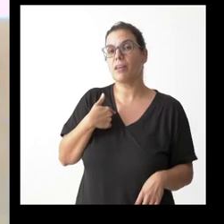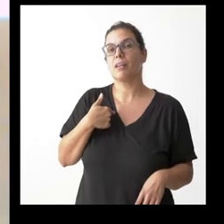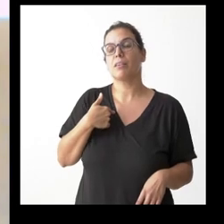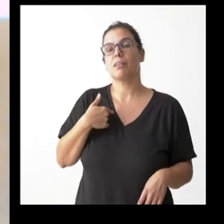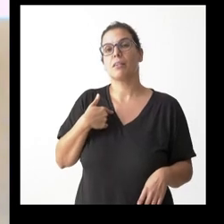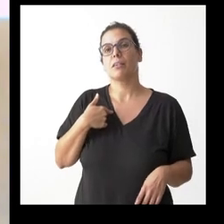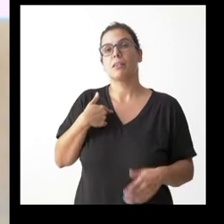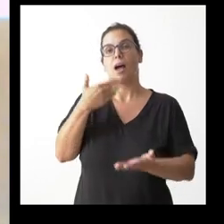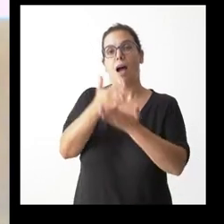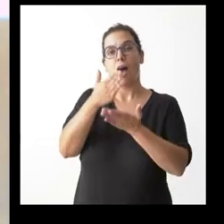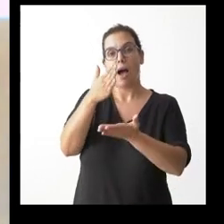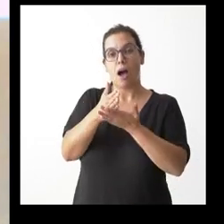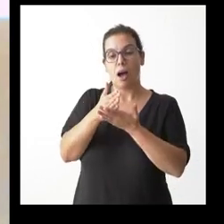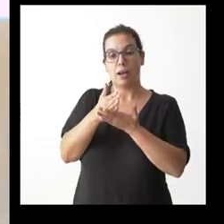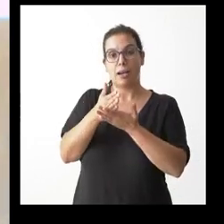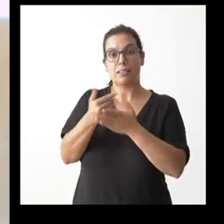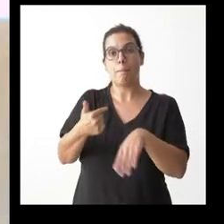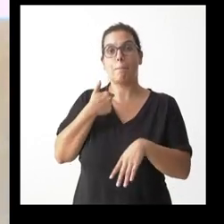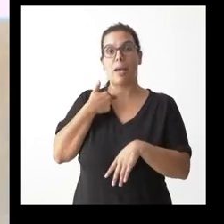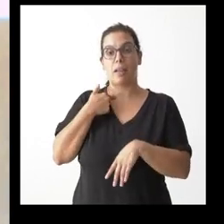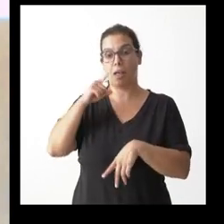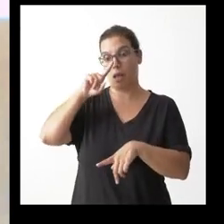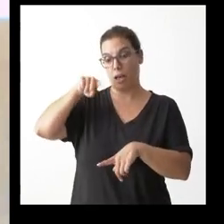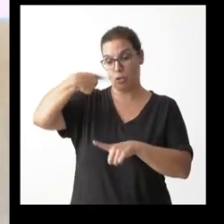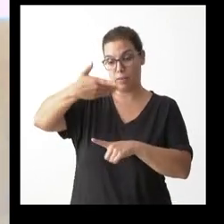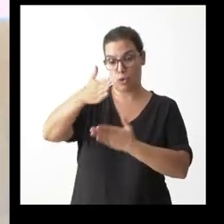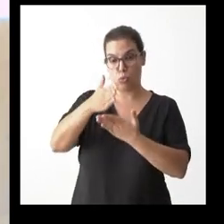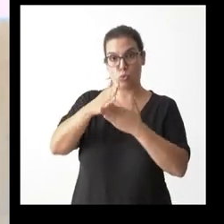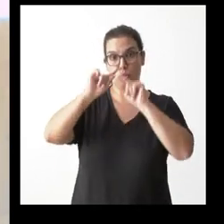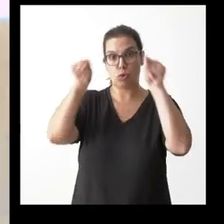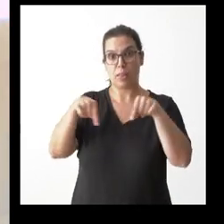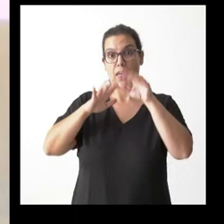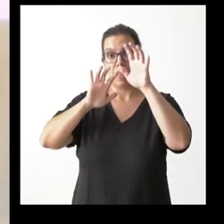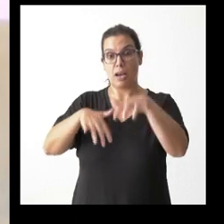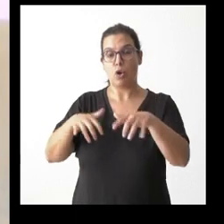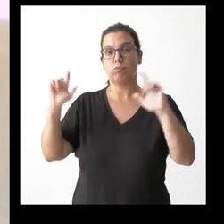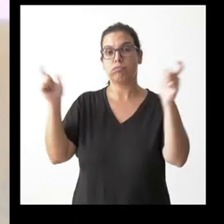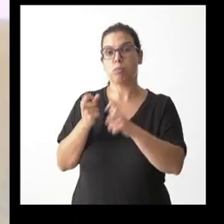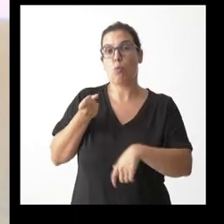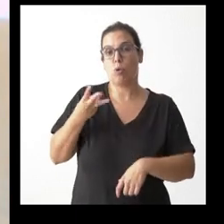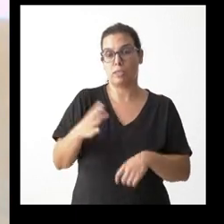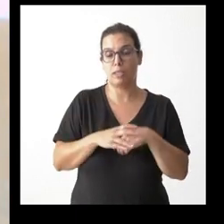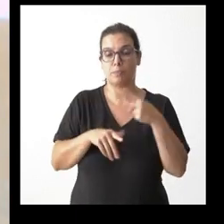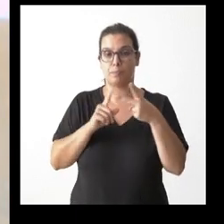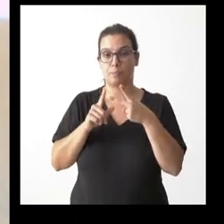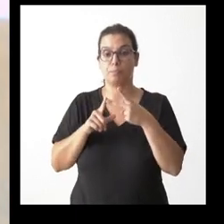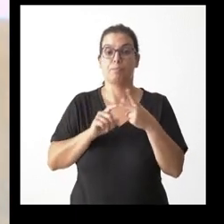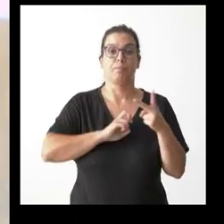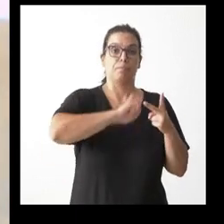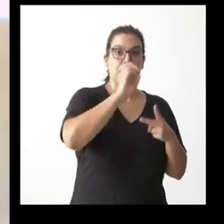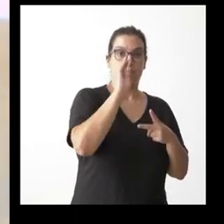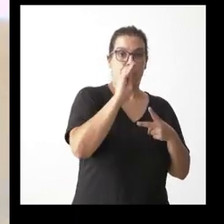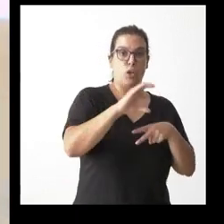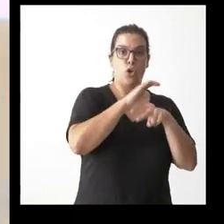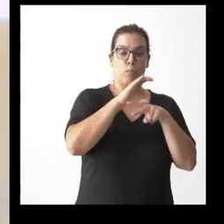cuántas aulas va a perder la provincia de León en el próximo curso escolar que está a punto de comenzar. Y para el portavoz,